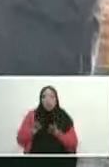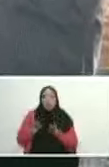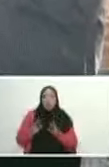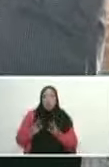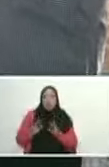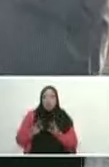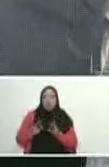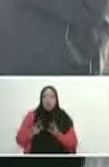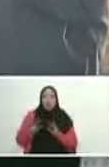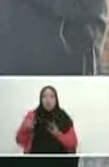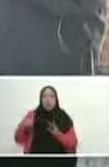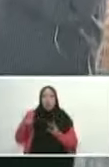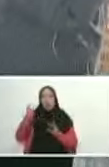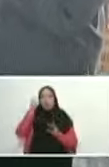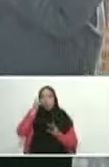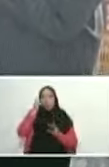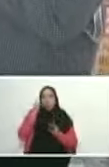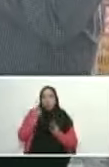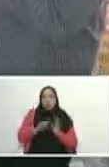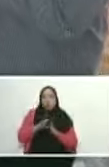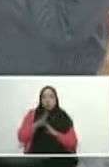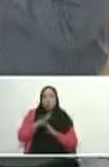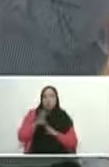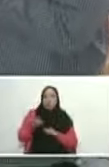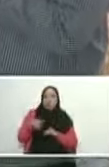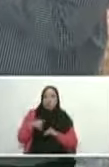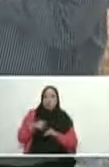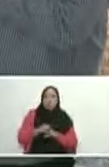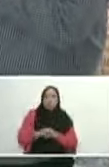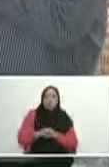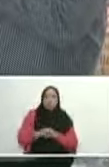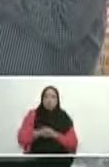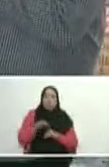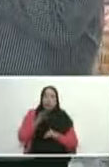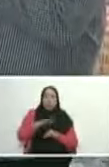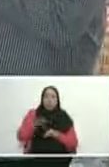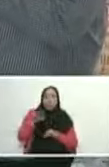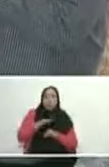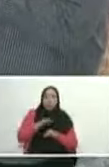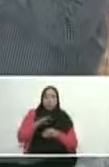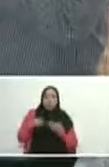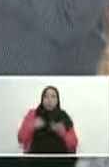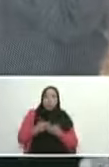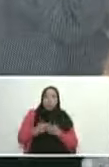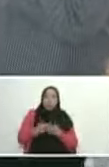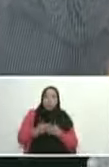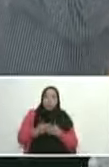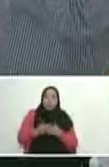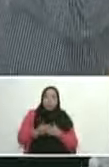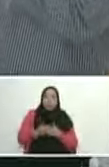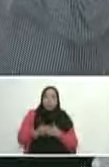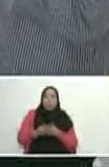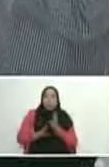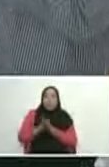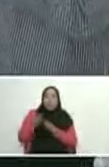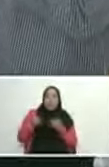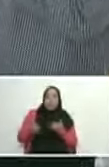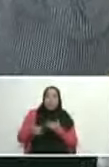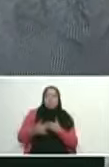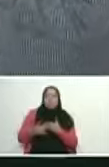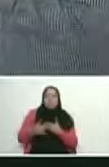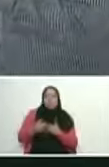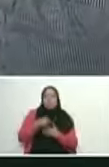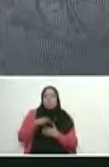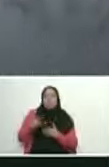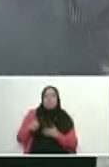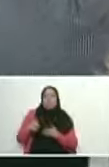estos insumos que usted... Bueno, avanzando, nos está entregando paso a paso, de manera progresiva, sin detenerse, porque nosotros lo